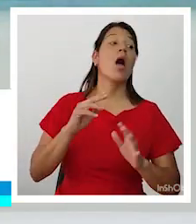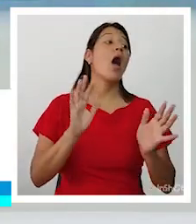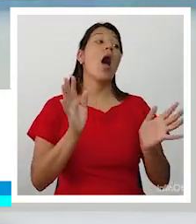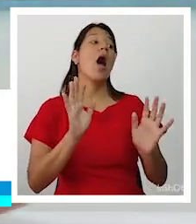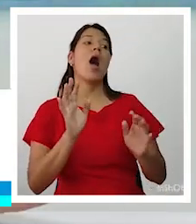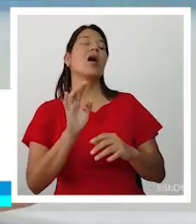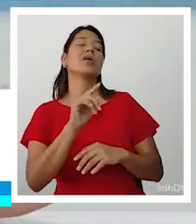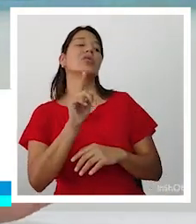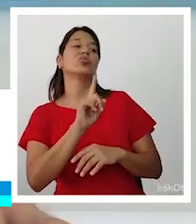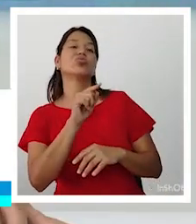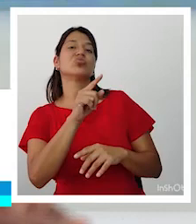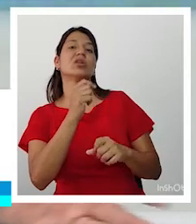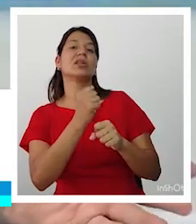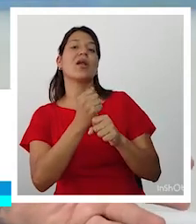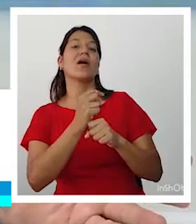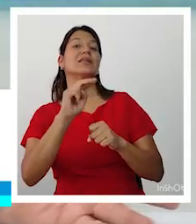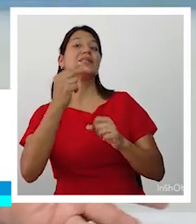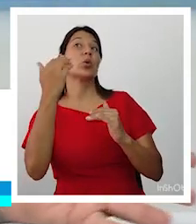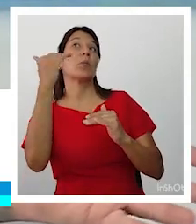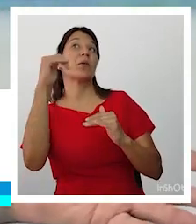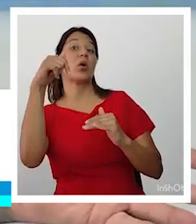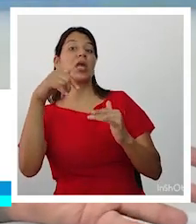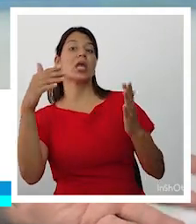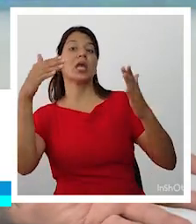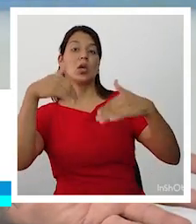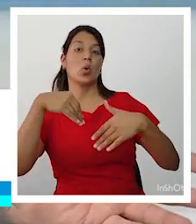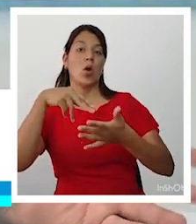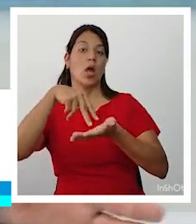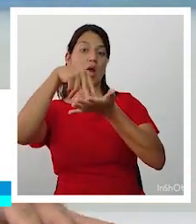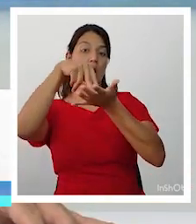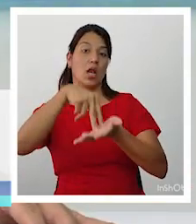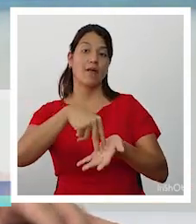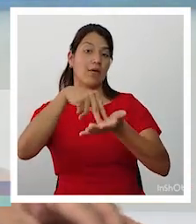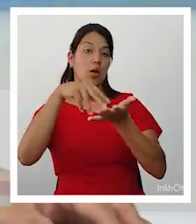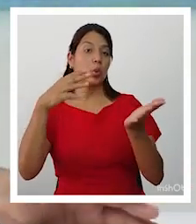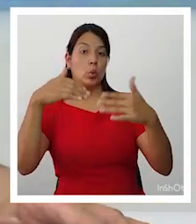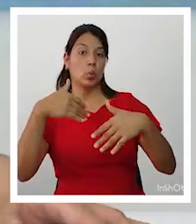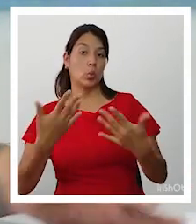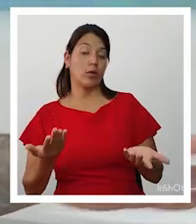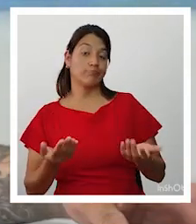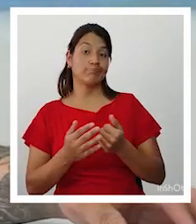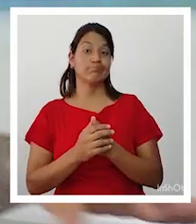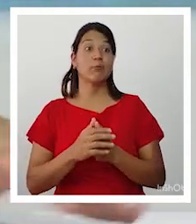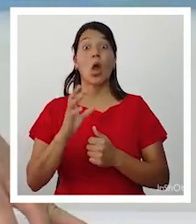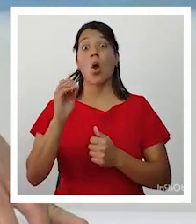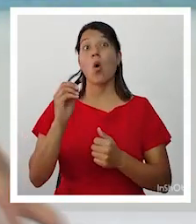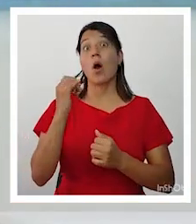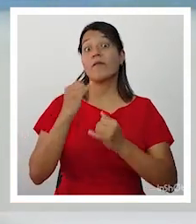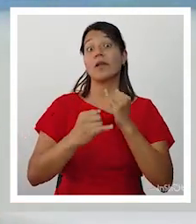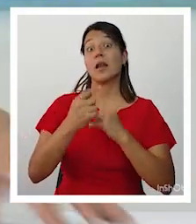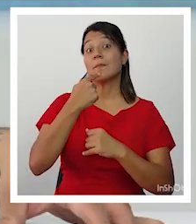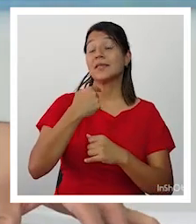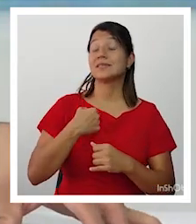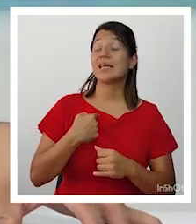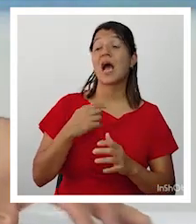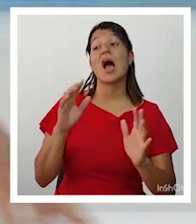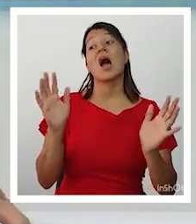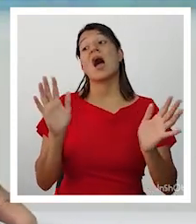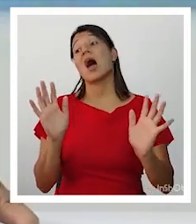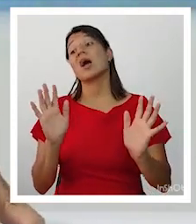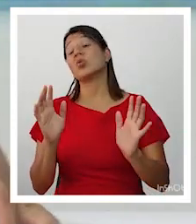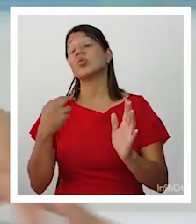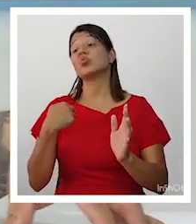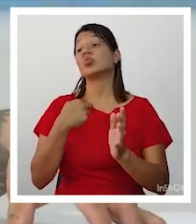trabajar en un segundo piso y aquí no hay elevador o no hay un ascensor. O al final me decían, no, mira, es que lo que te vamos a